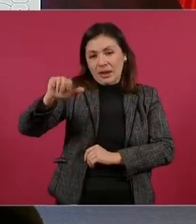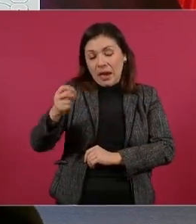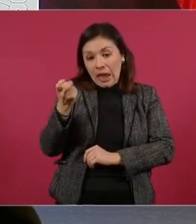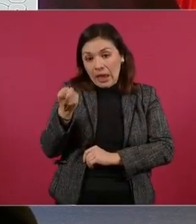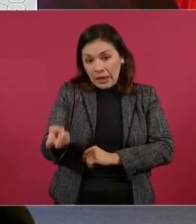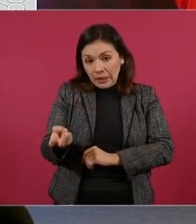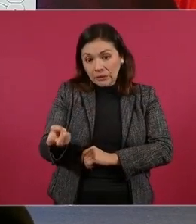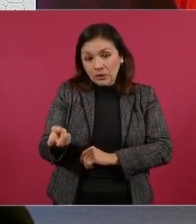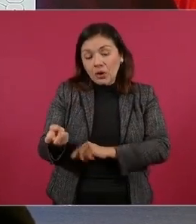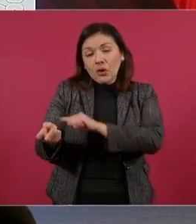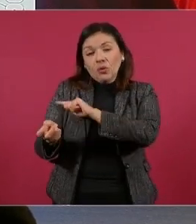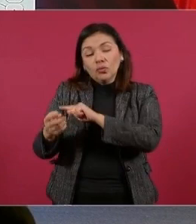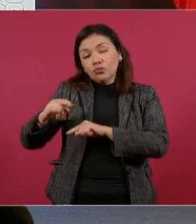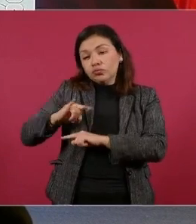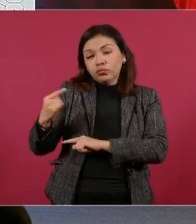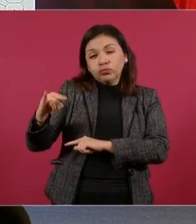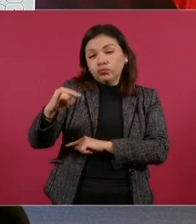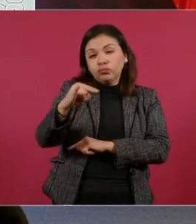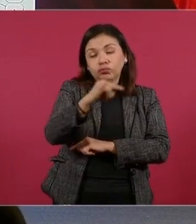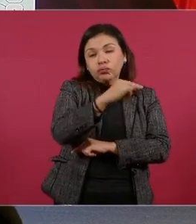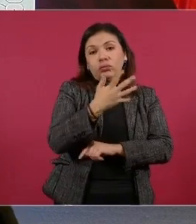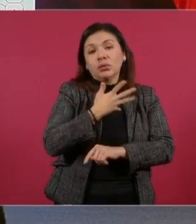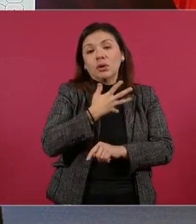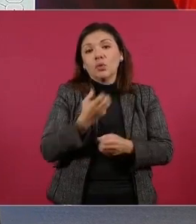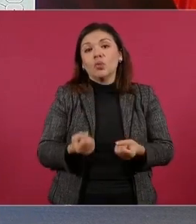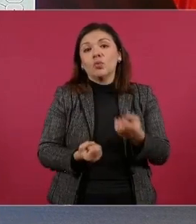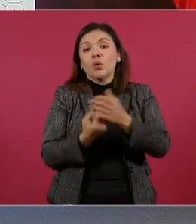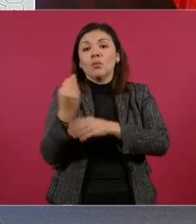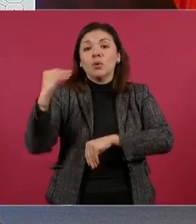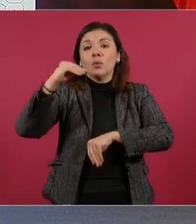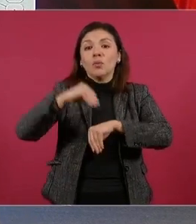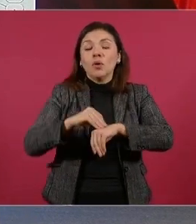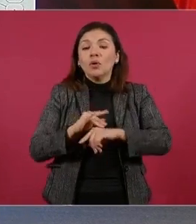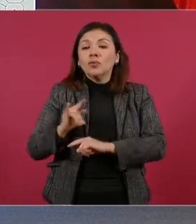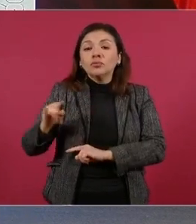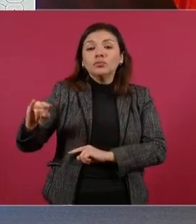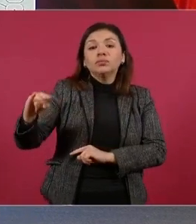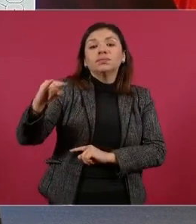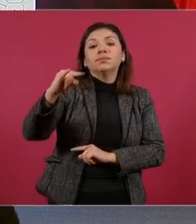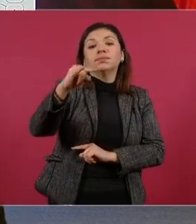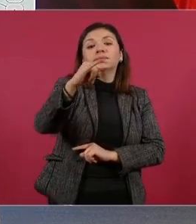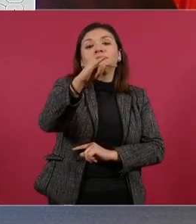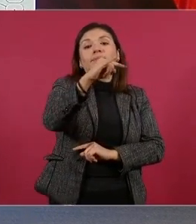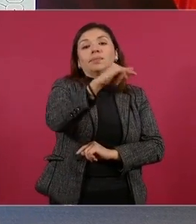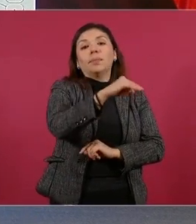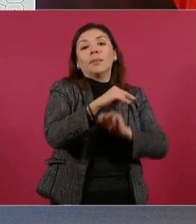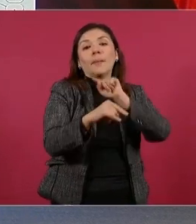sierra por un camino aquí se va a pasar